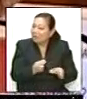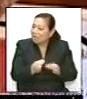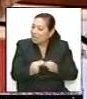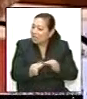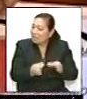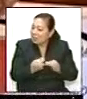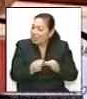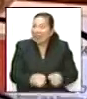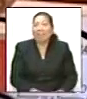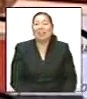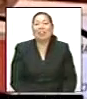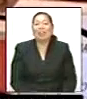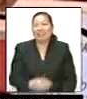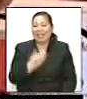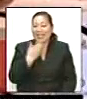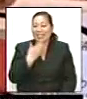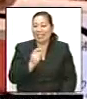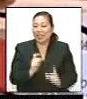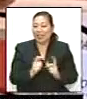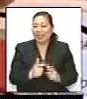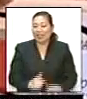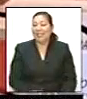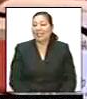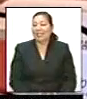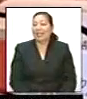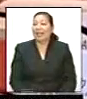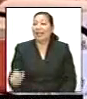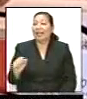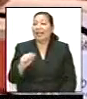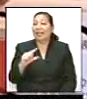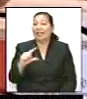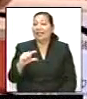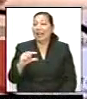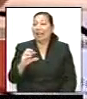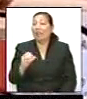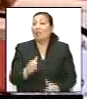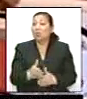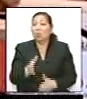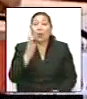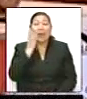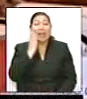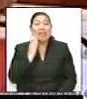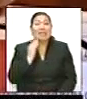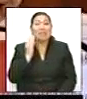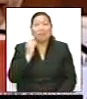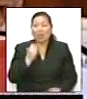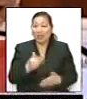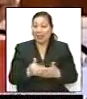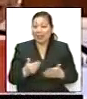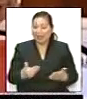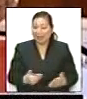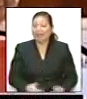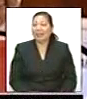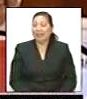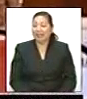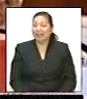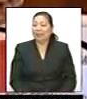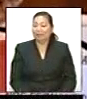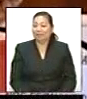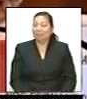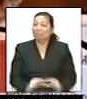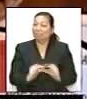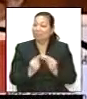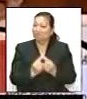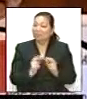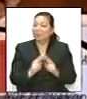y también un agradecimiento a la congresista Salgado por habernos compartido su experiencia que han tenido previamente con este tipo de